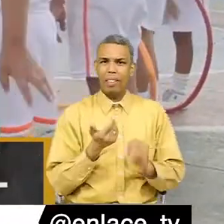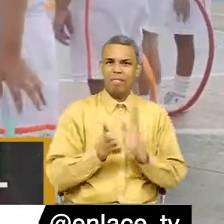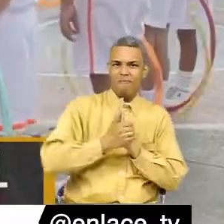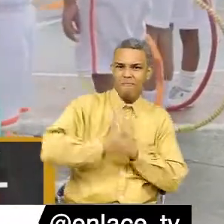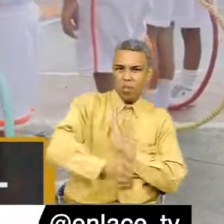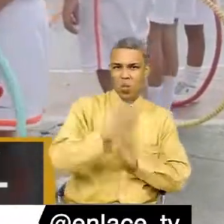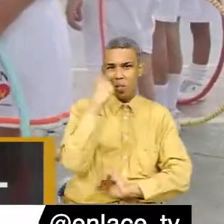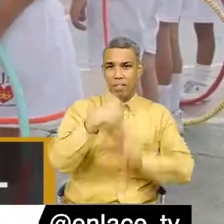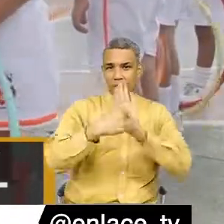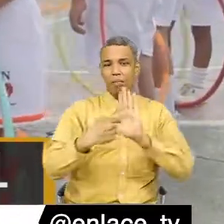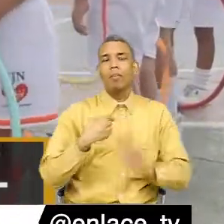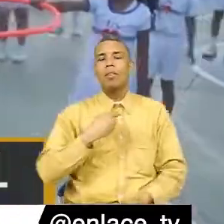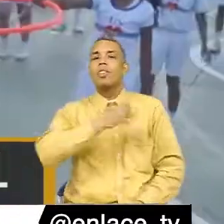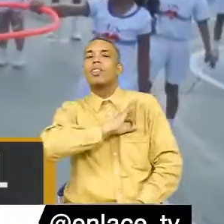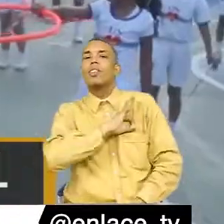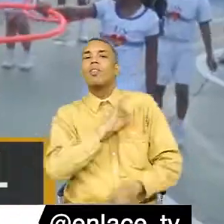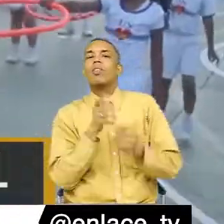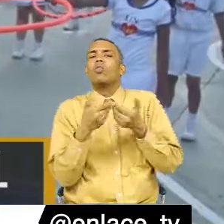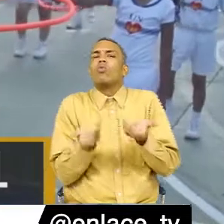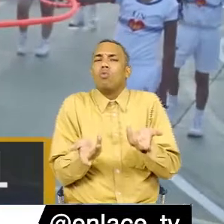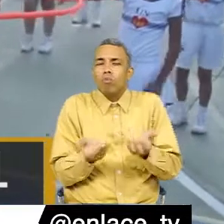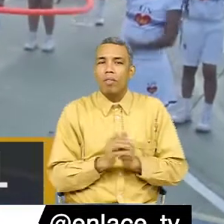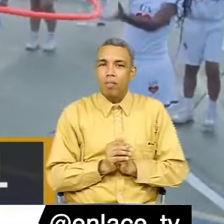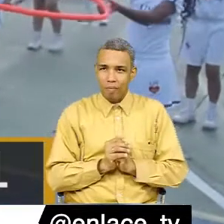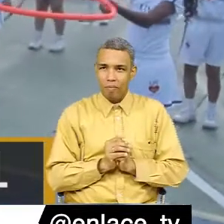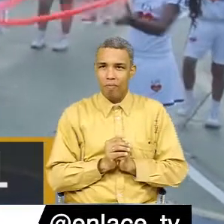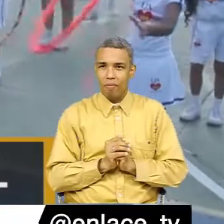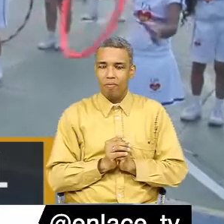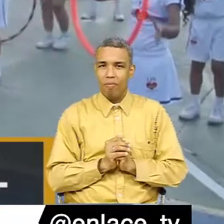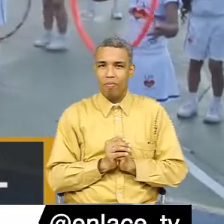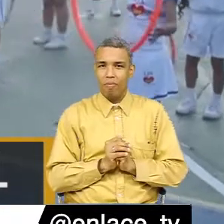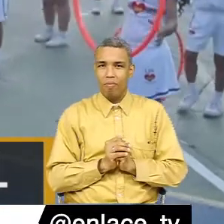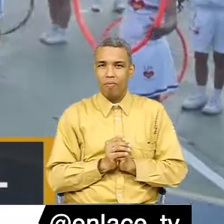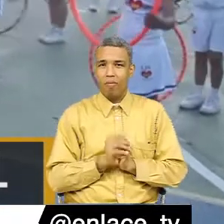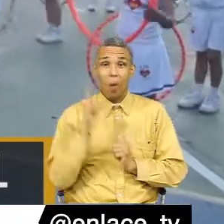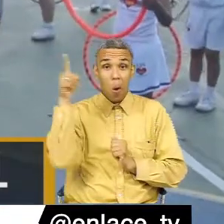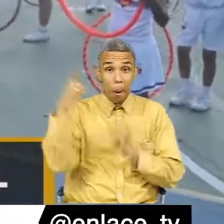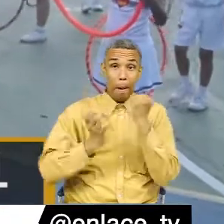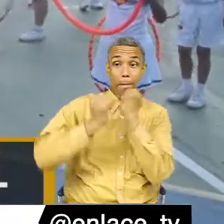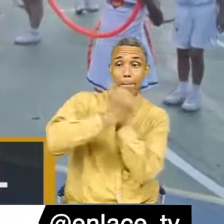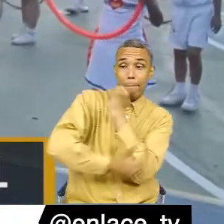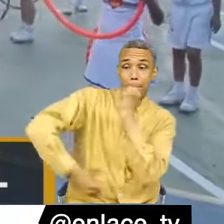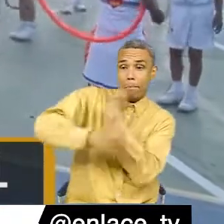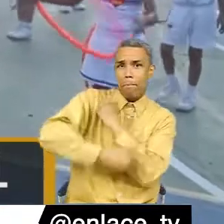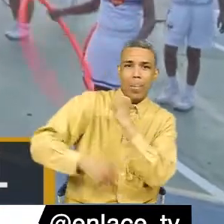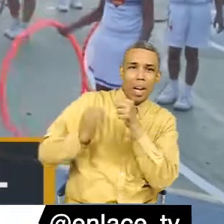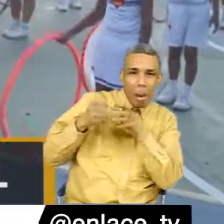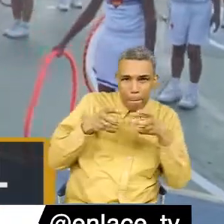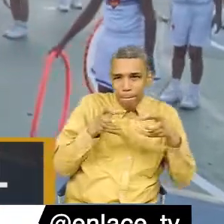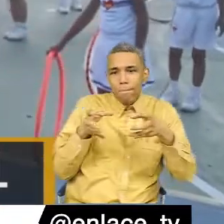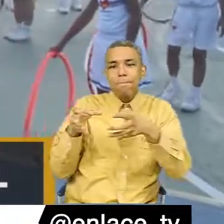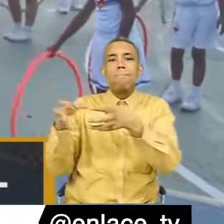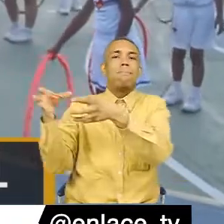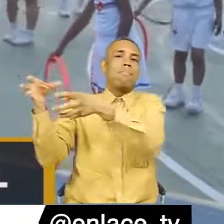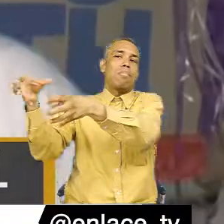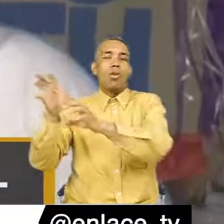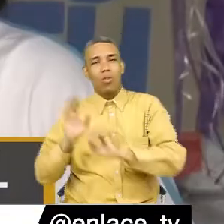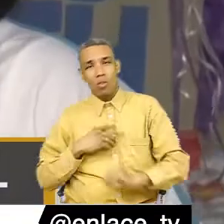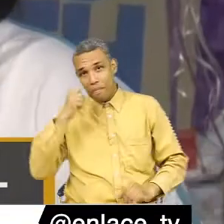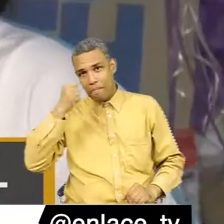este sábado 17 de septiembre con la histórica salida a un reconocido parque turístico del departamento. Nos hace falta el evento